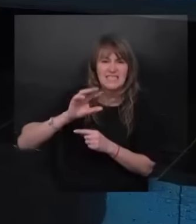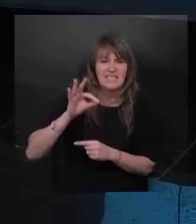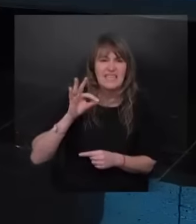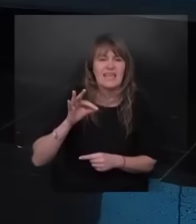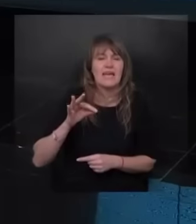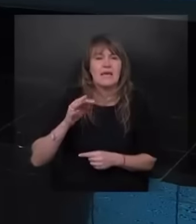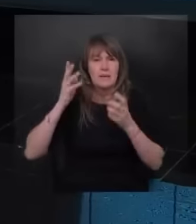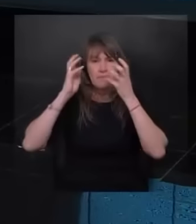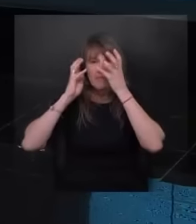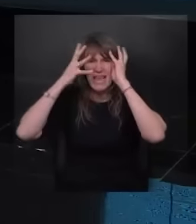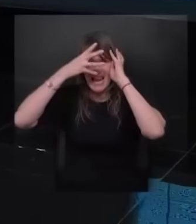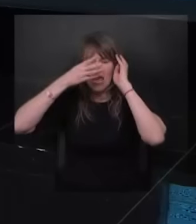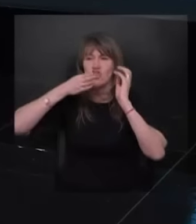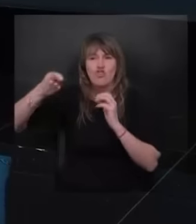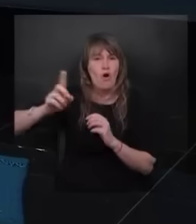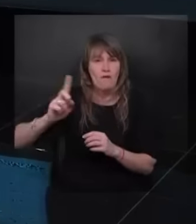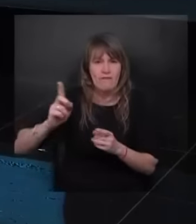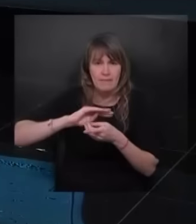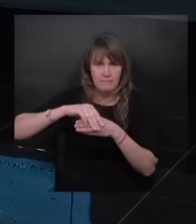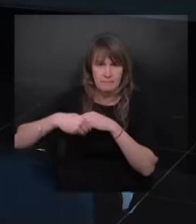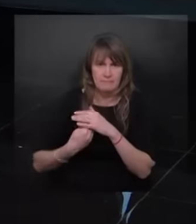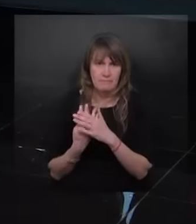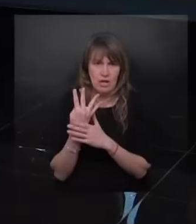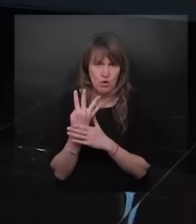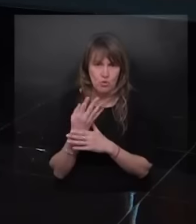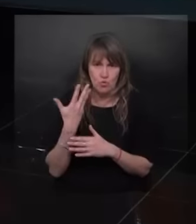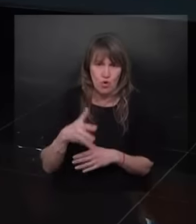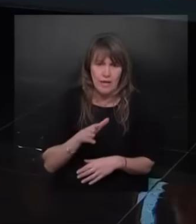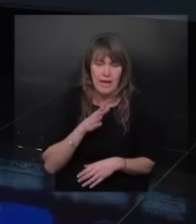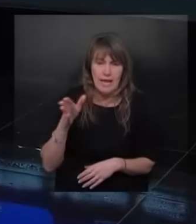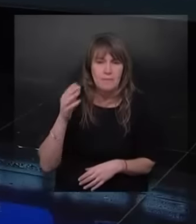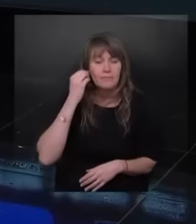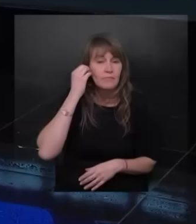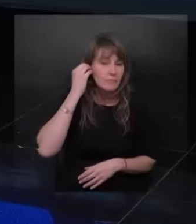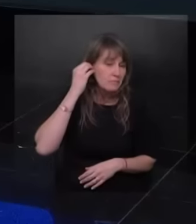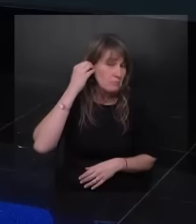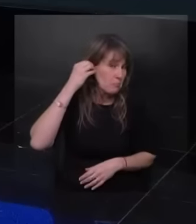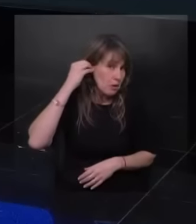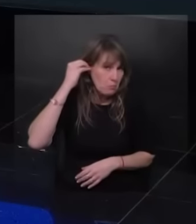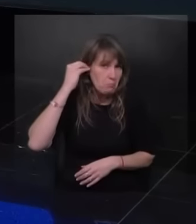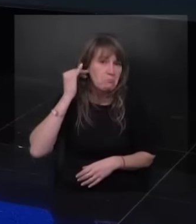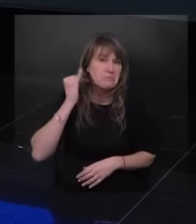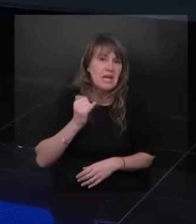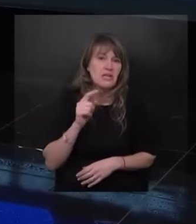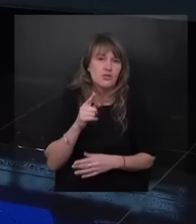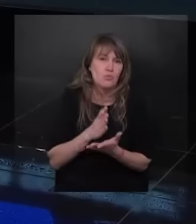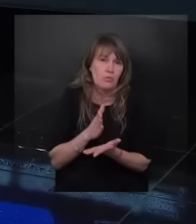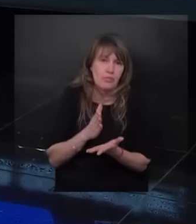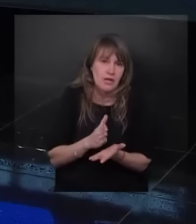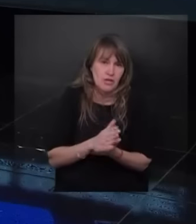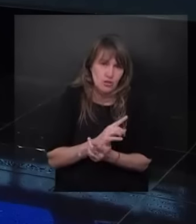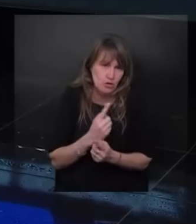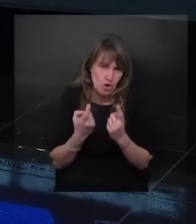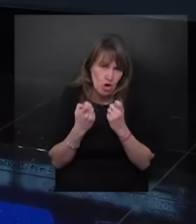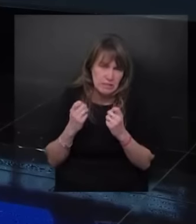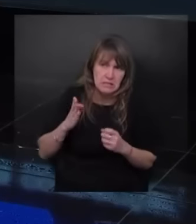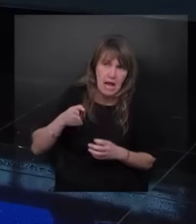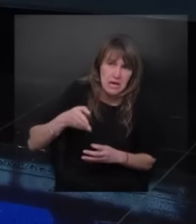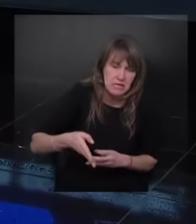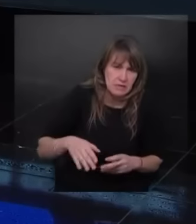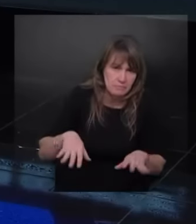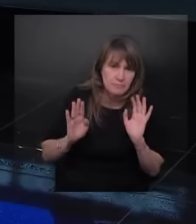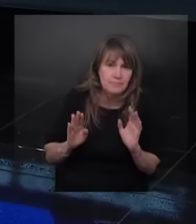a la próxima Cumbre del mercosur no obstante reconoció su derecho a no participar y recordemos que va a participar sí la cancillera